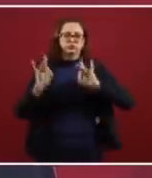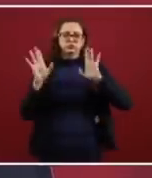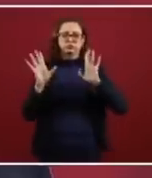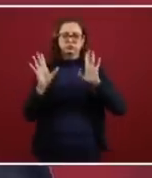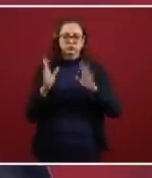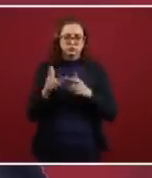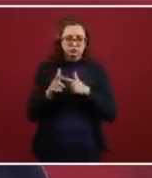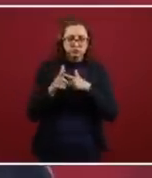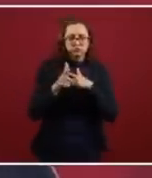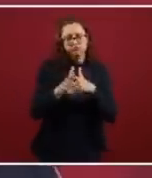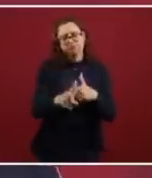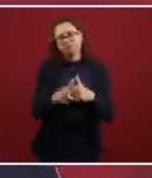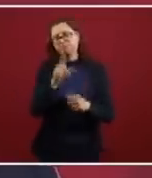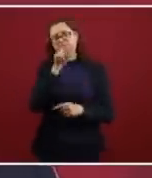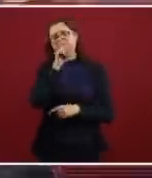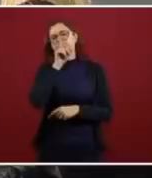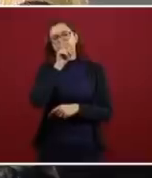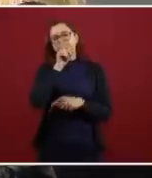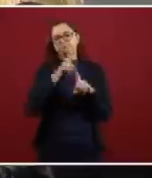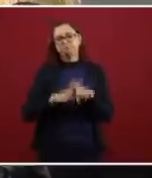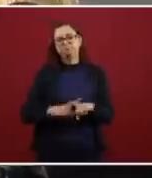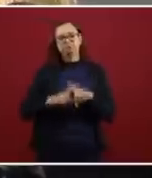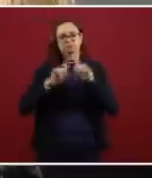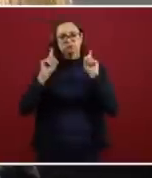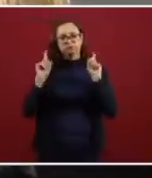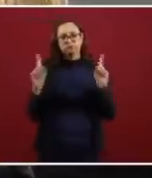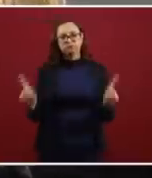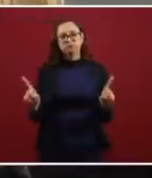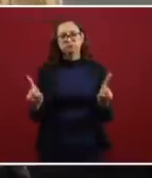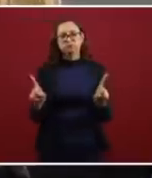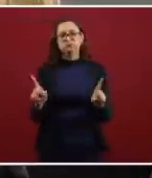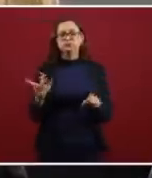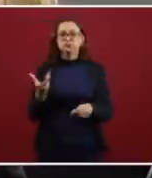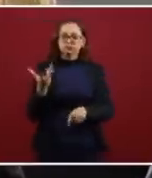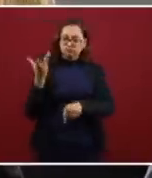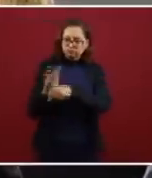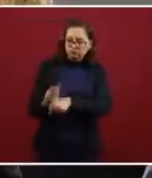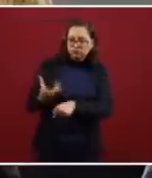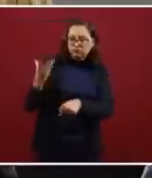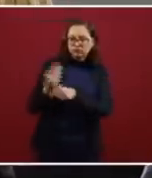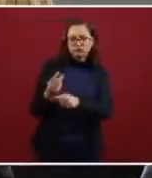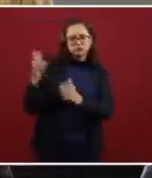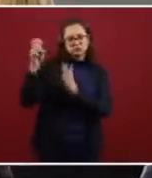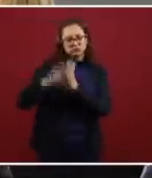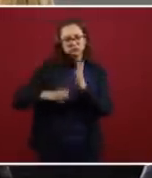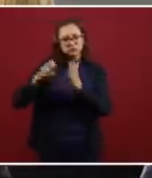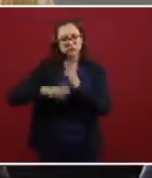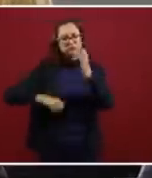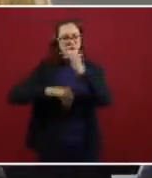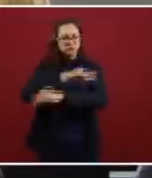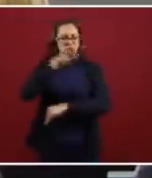Al contrario, se va a reformar todo y